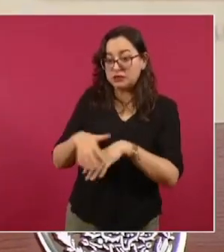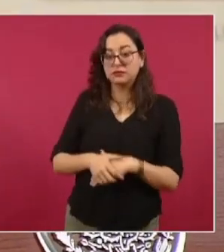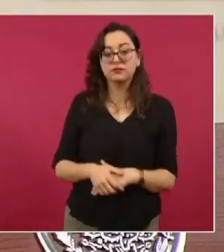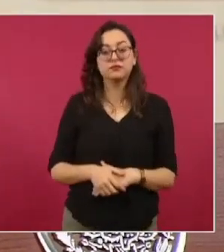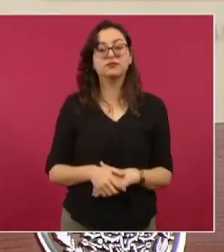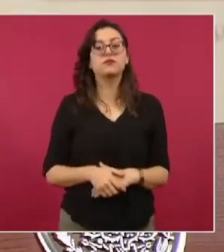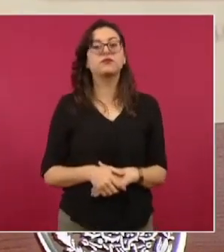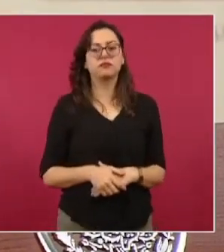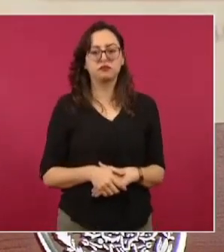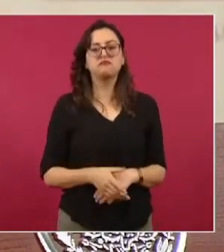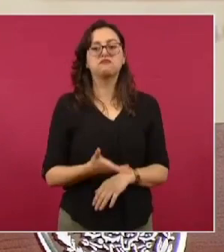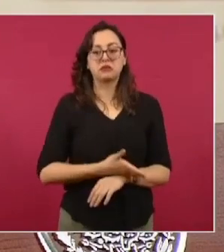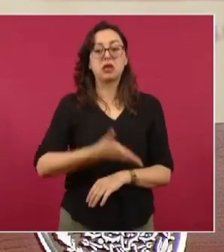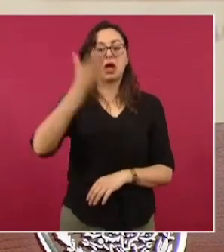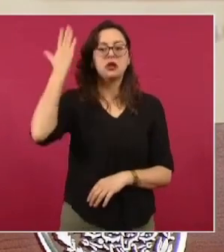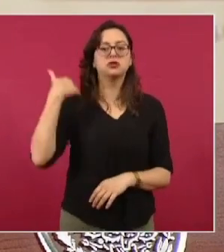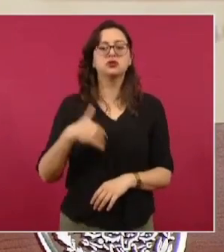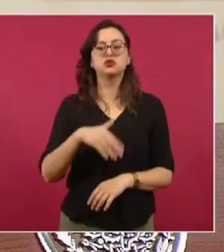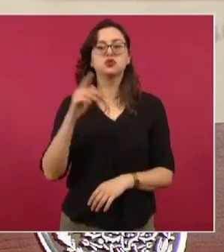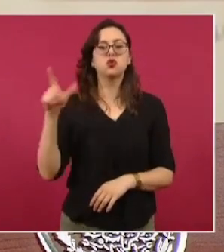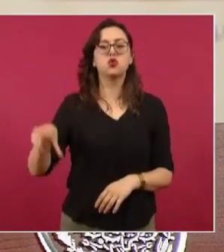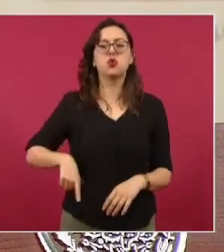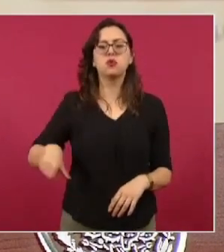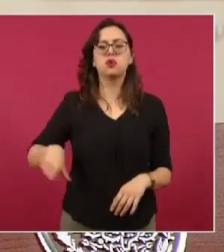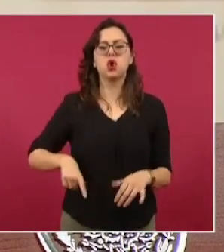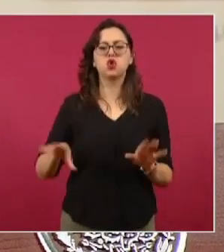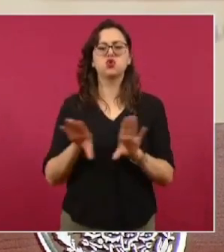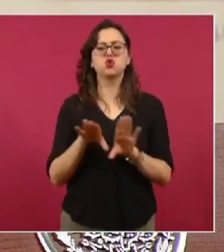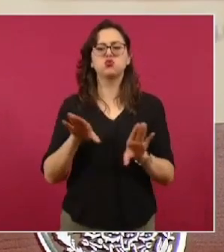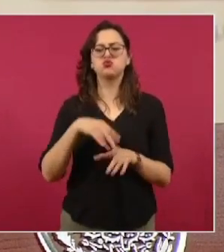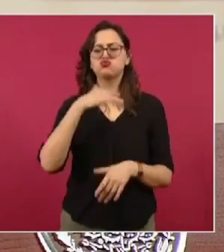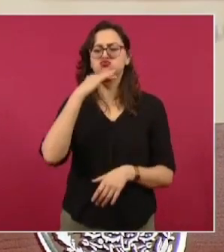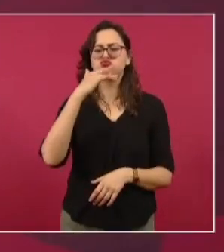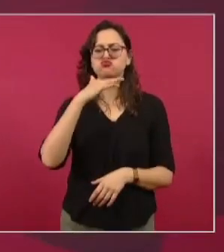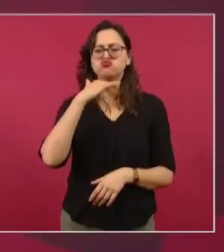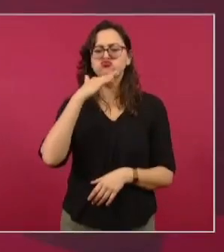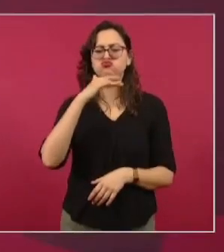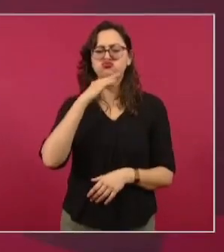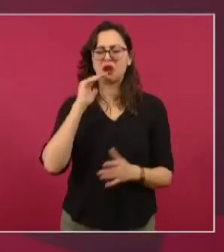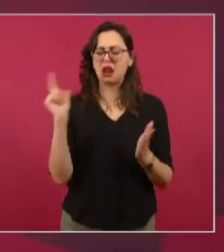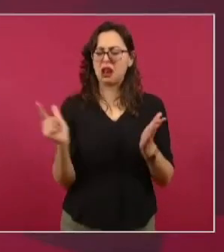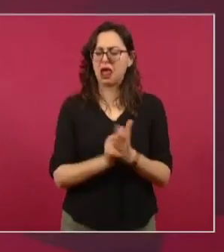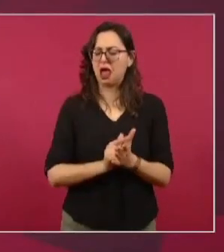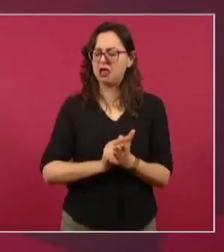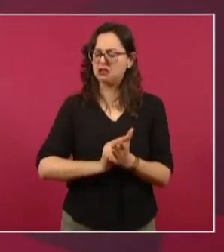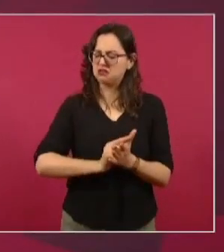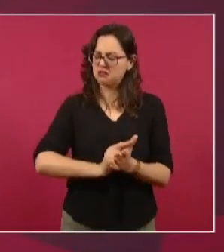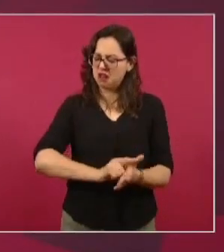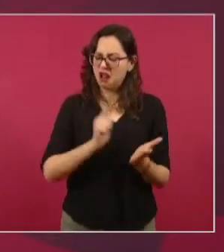caiga quien caiga no me temblará la mano la ley es la ley